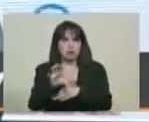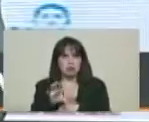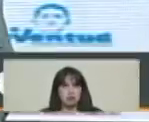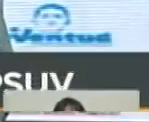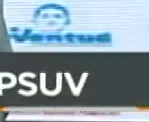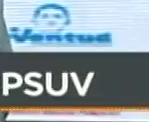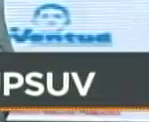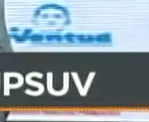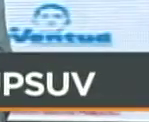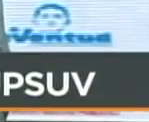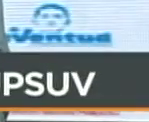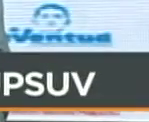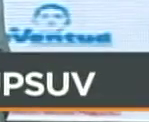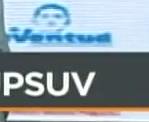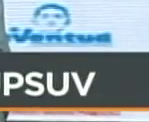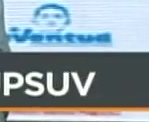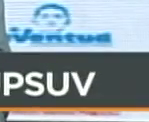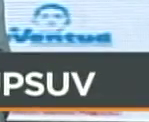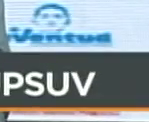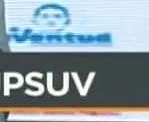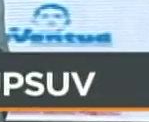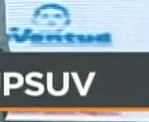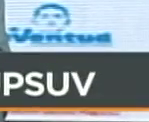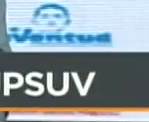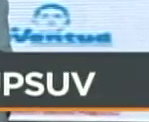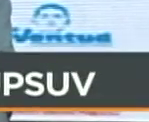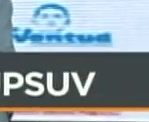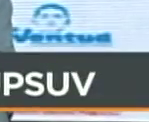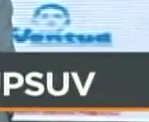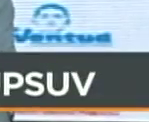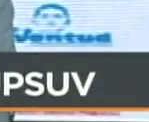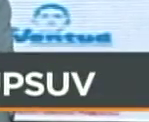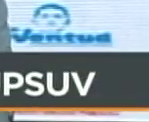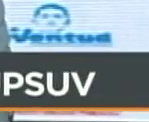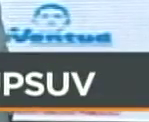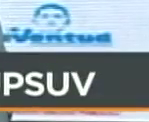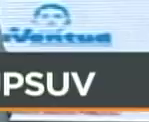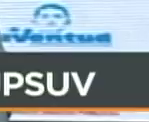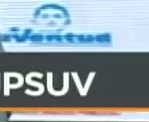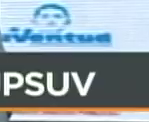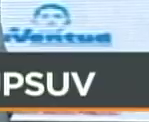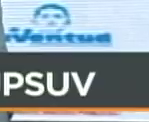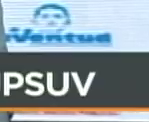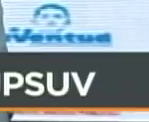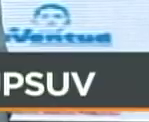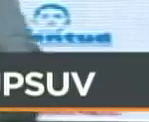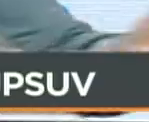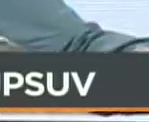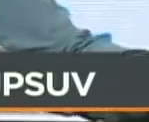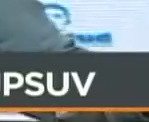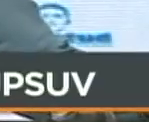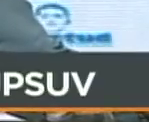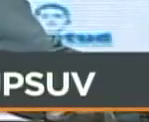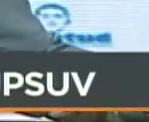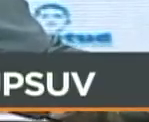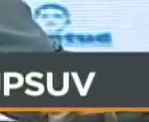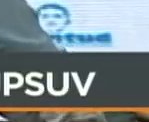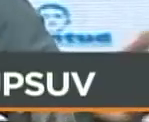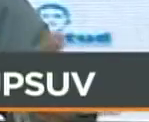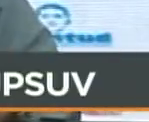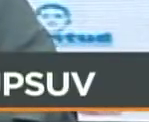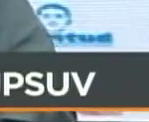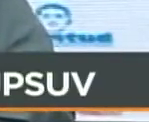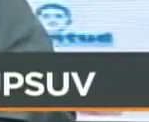opción? ¿Seguir viendo la especulación diaria y cómo le roban el salario a los trabajadores? ¿Eso es una opción para